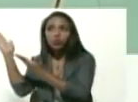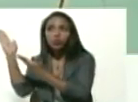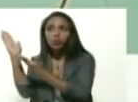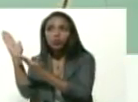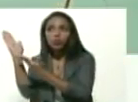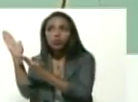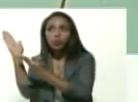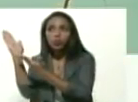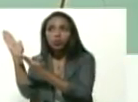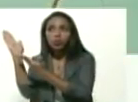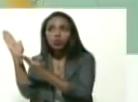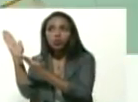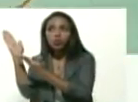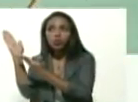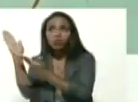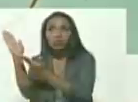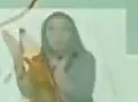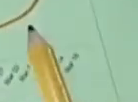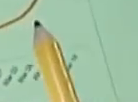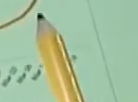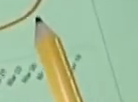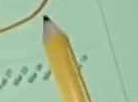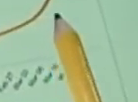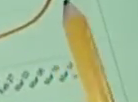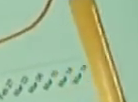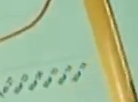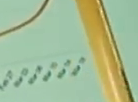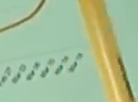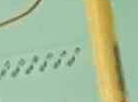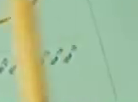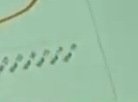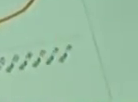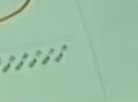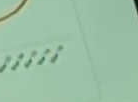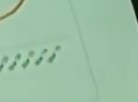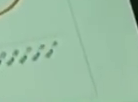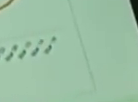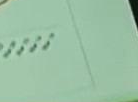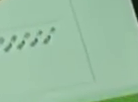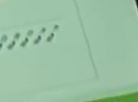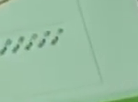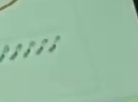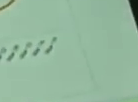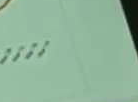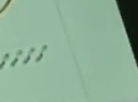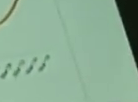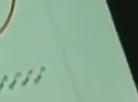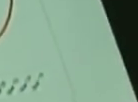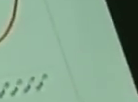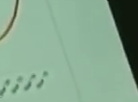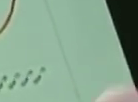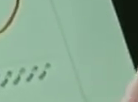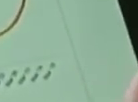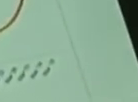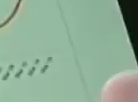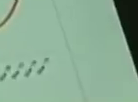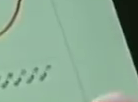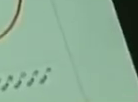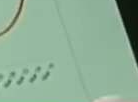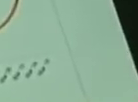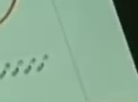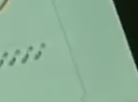La curva exponencial y el número de muertos y la curva exponencial en el mundo. Nosotros estamos logrando